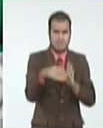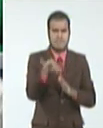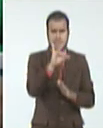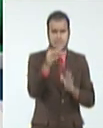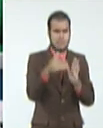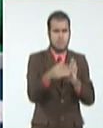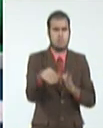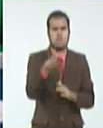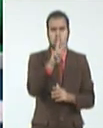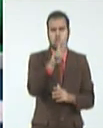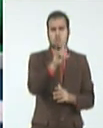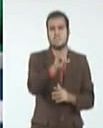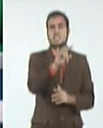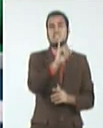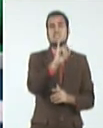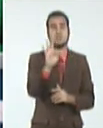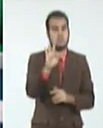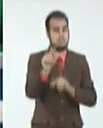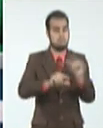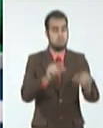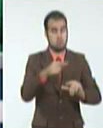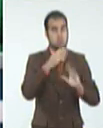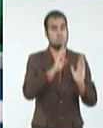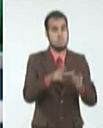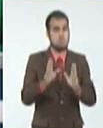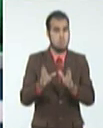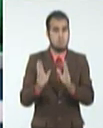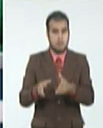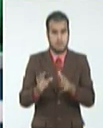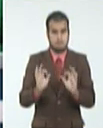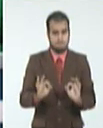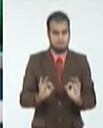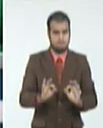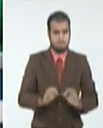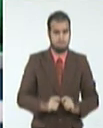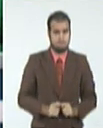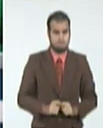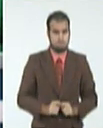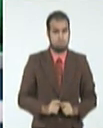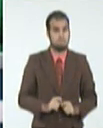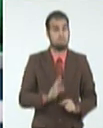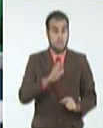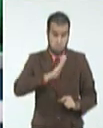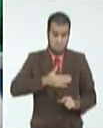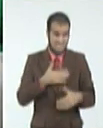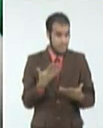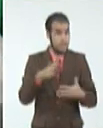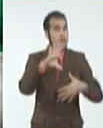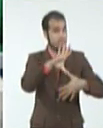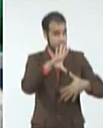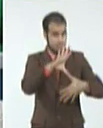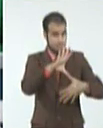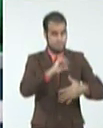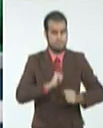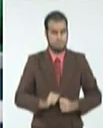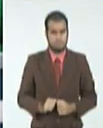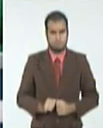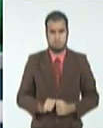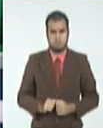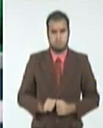2.007.968 personas que han fallecido con la enfermedad en la región de las Américas. Hay un cuadro resumen